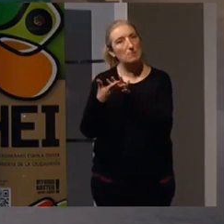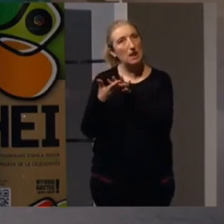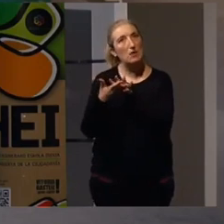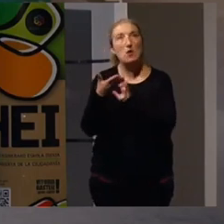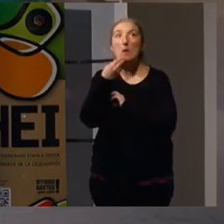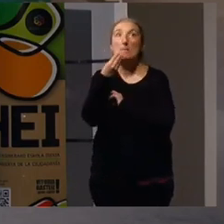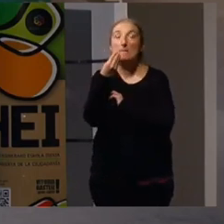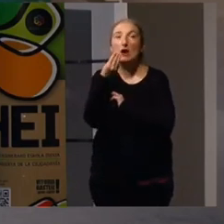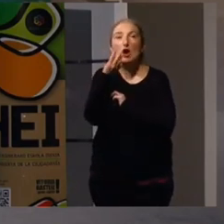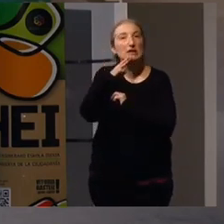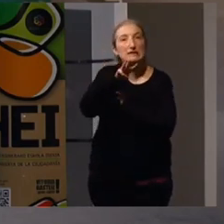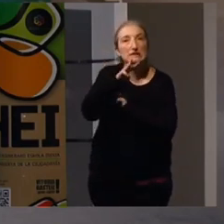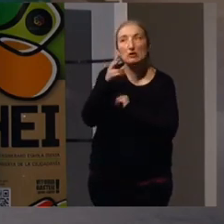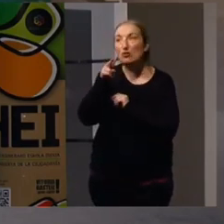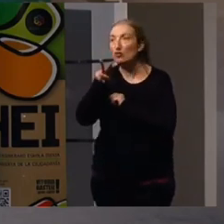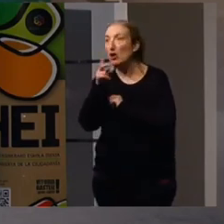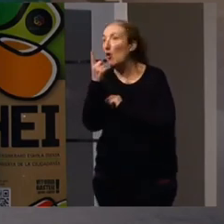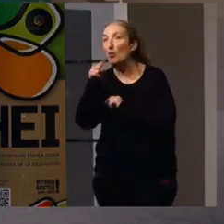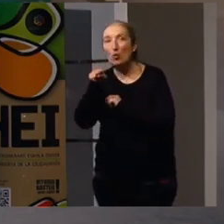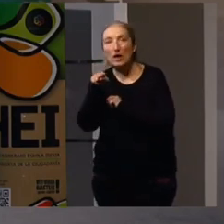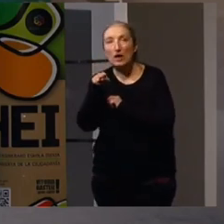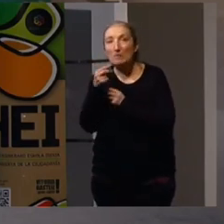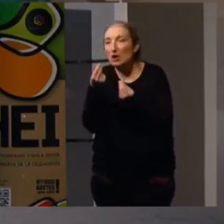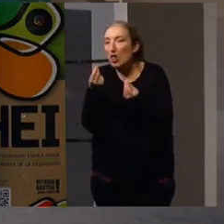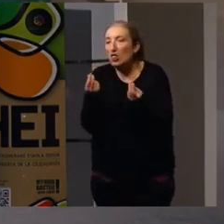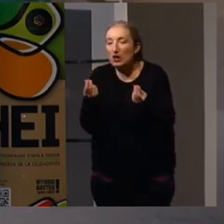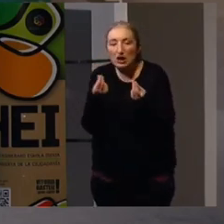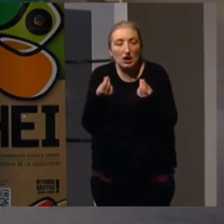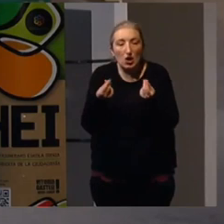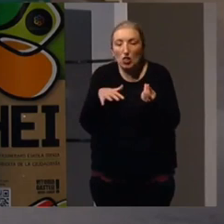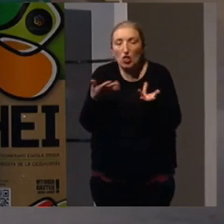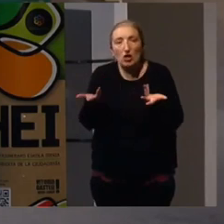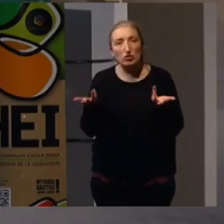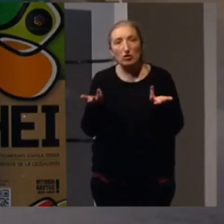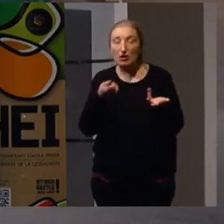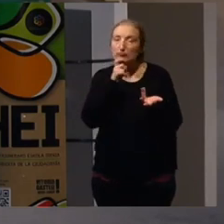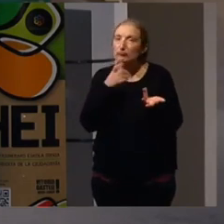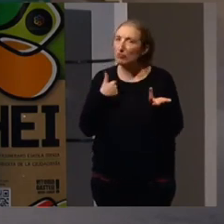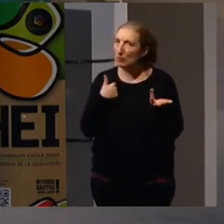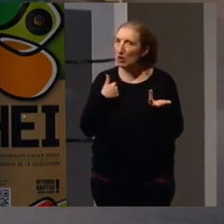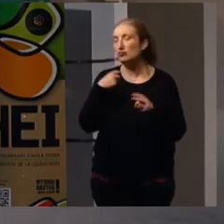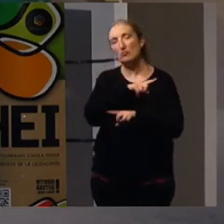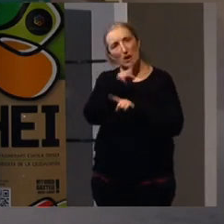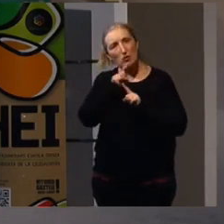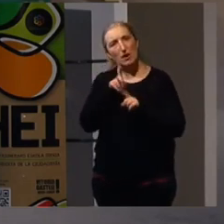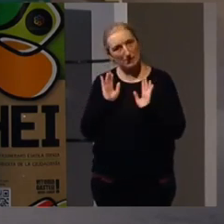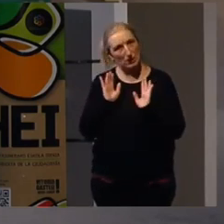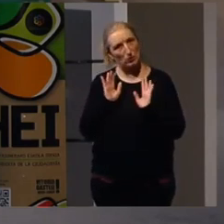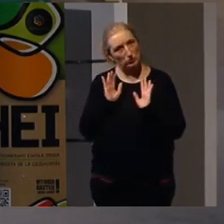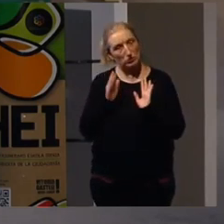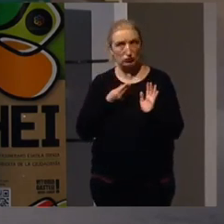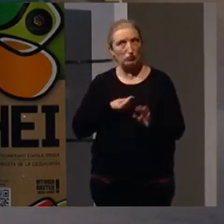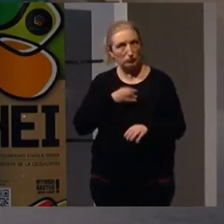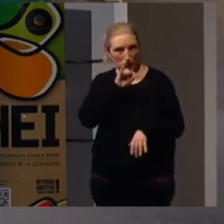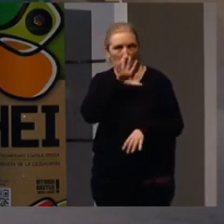igual mejor trabajar 3 días o 2 o 1, pero ¿de dónde sale el dinero? Yo me hago una pregunta, o sea, que me he quedado